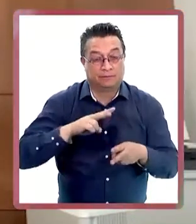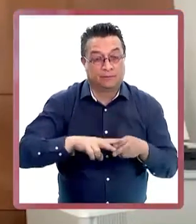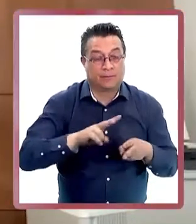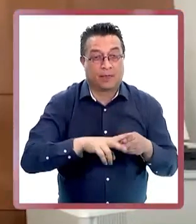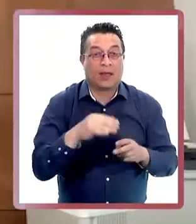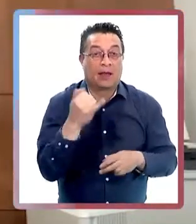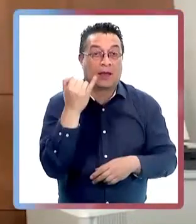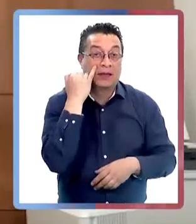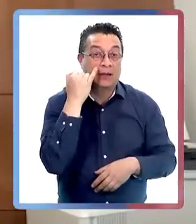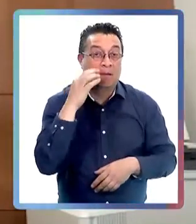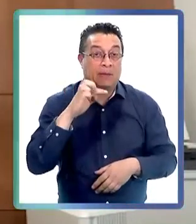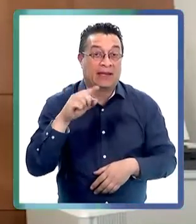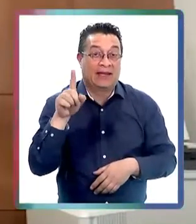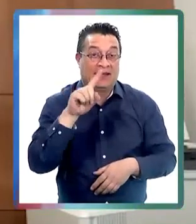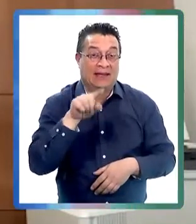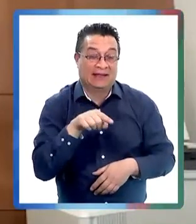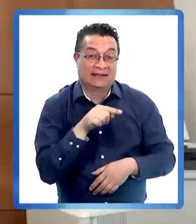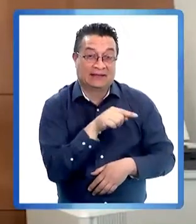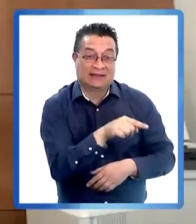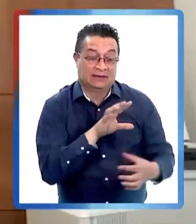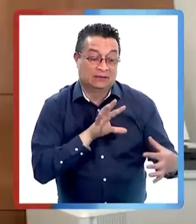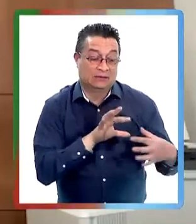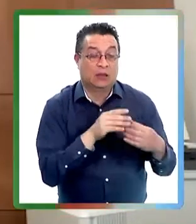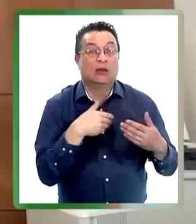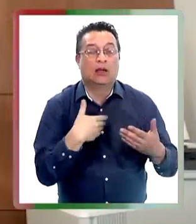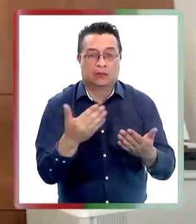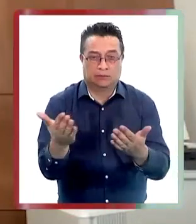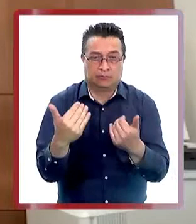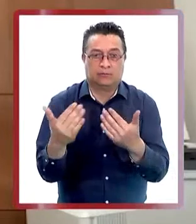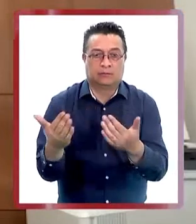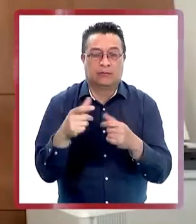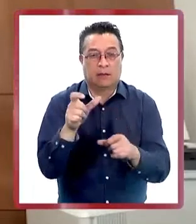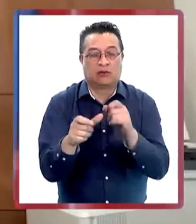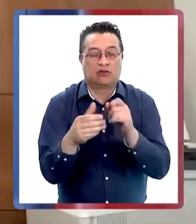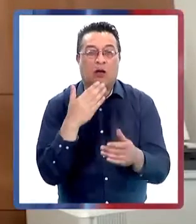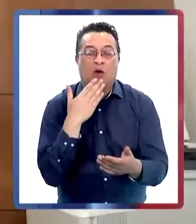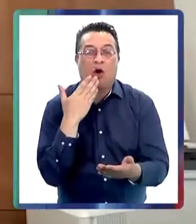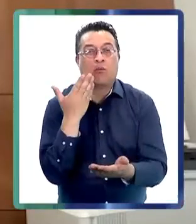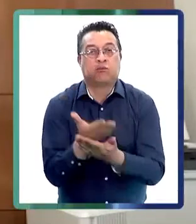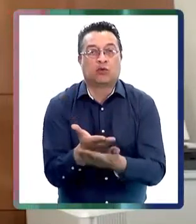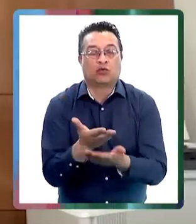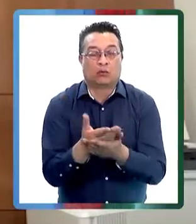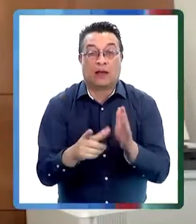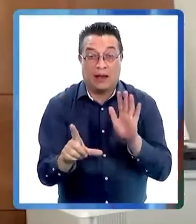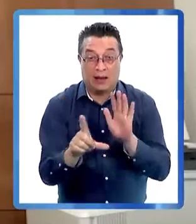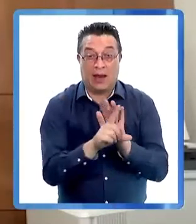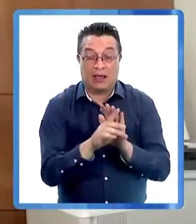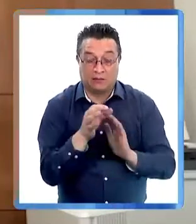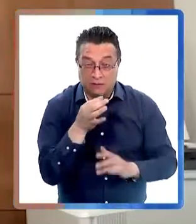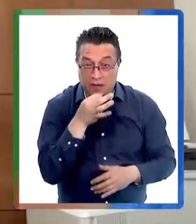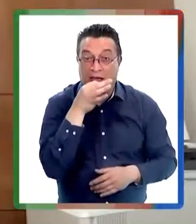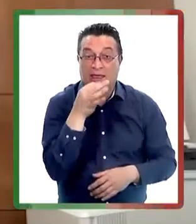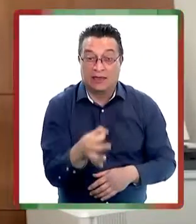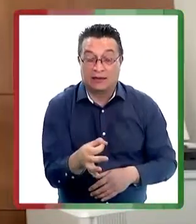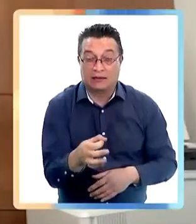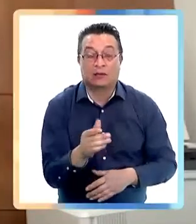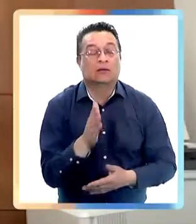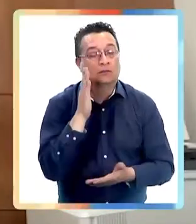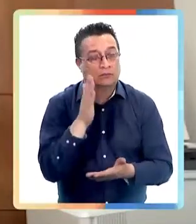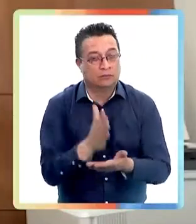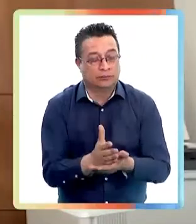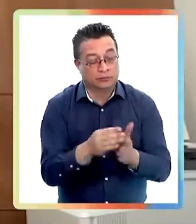haciendo desde el Instituto de Previsión Social es invitando a las personas a postular, porque la misma ley estableció